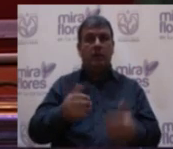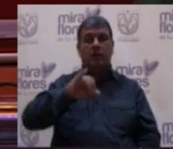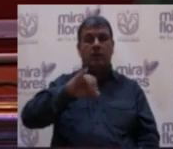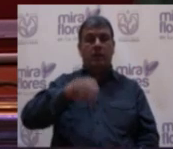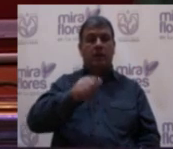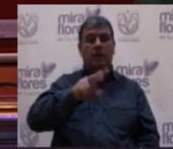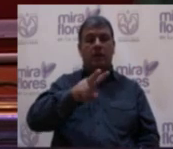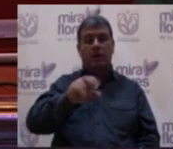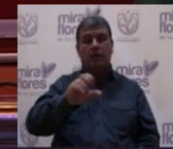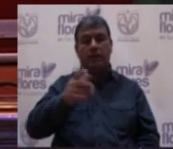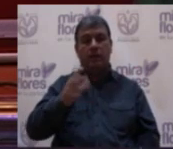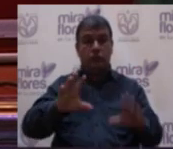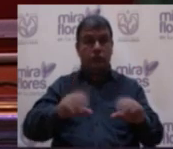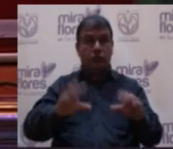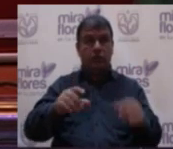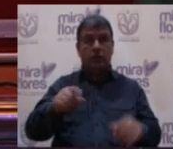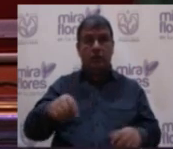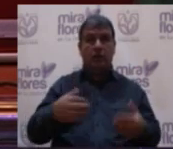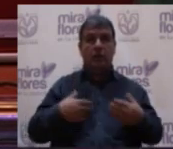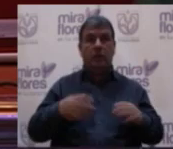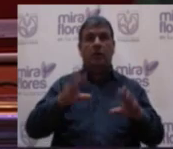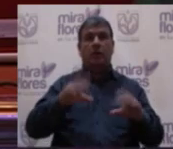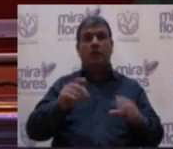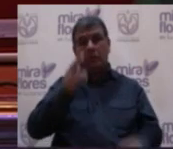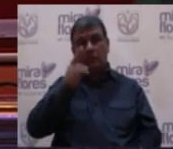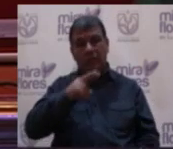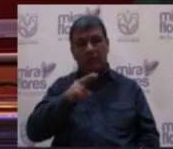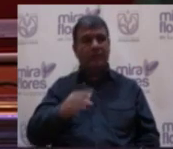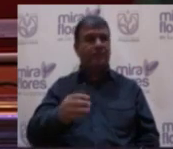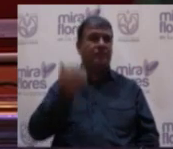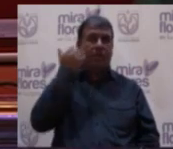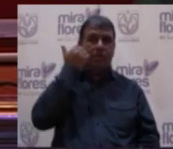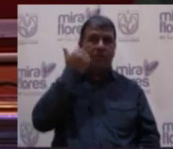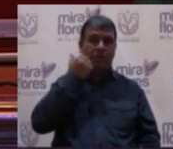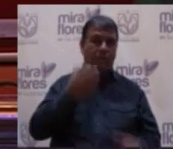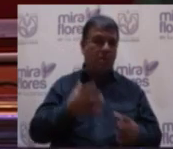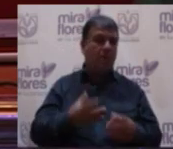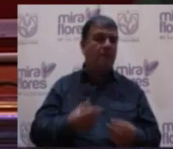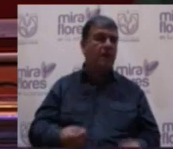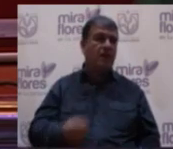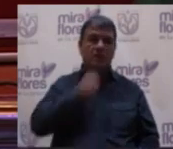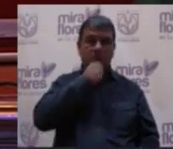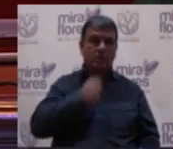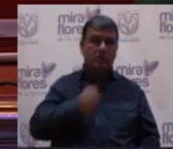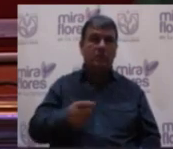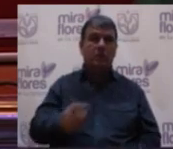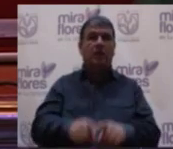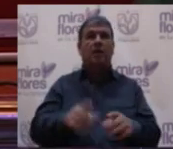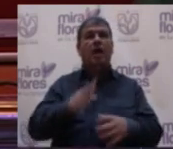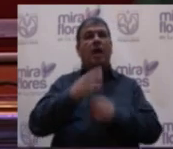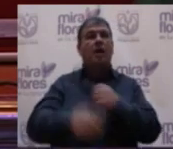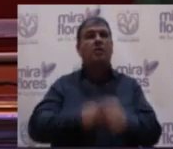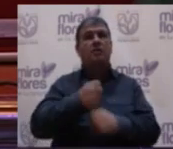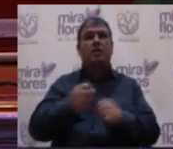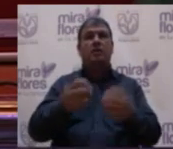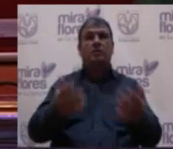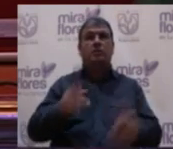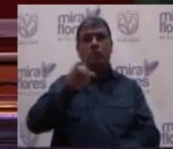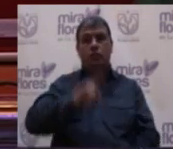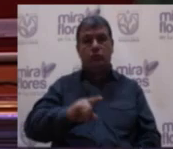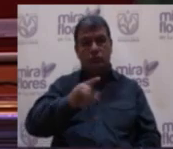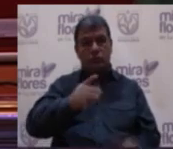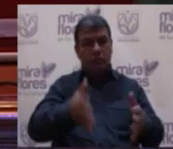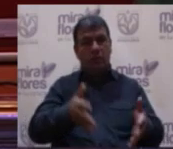es que los colchones que tienen ahí son colchones que están muy deteriorados y que tienen varios años de